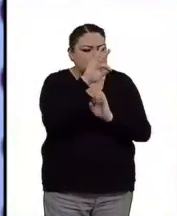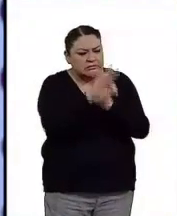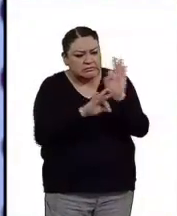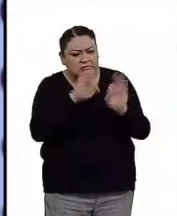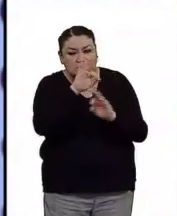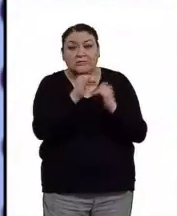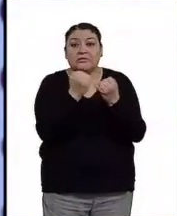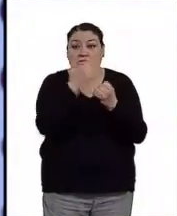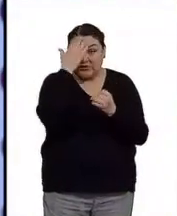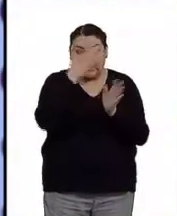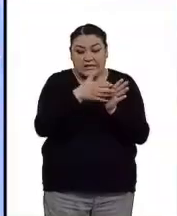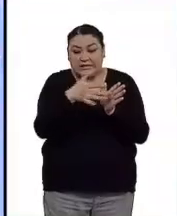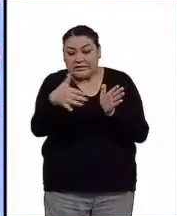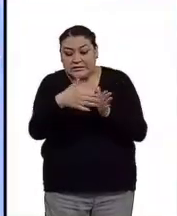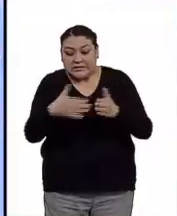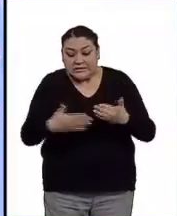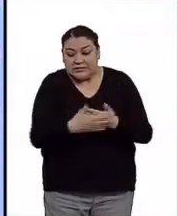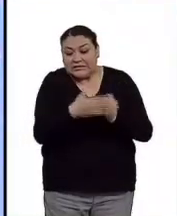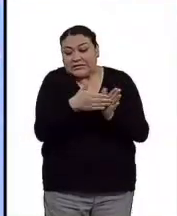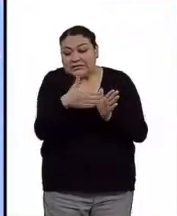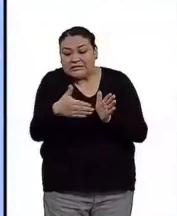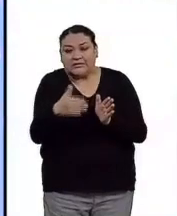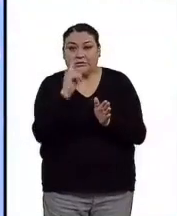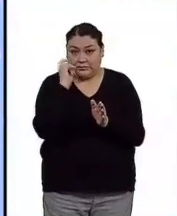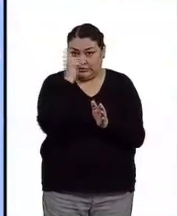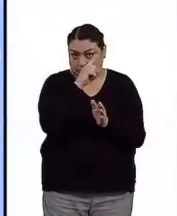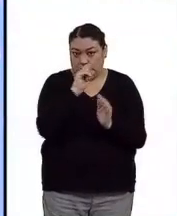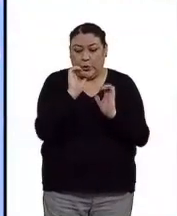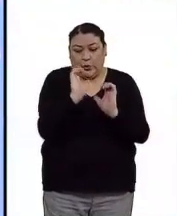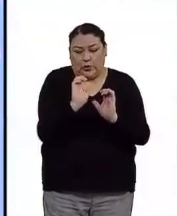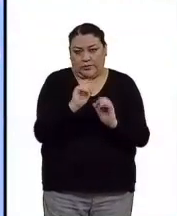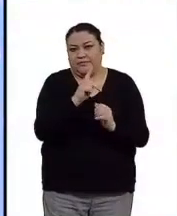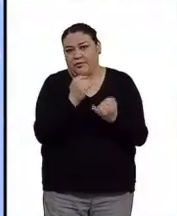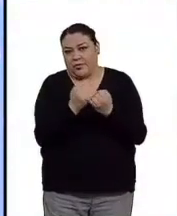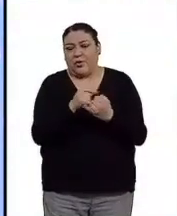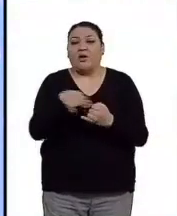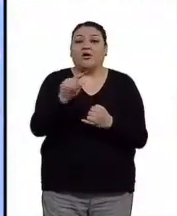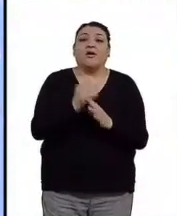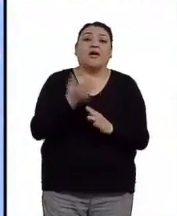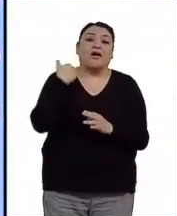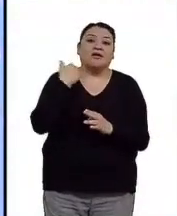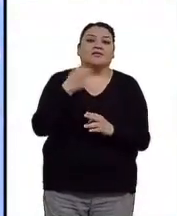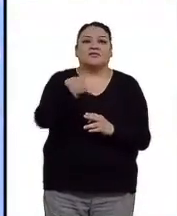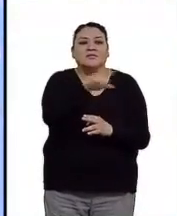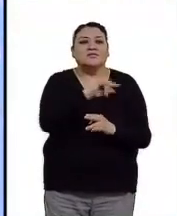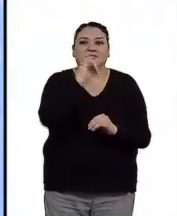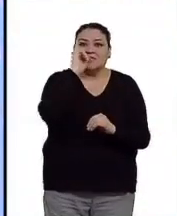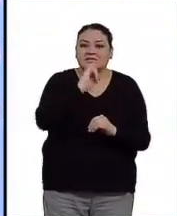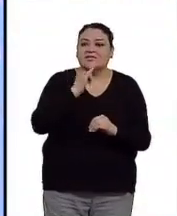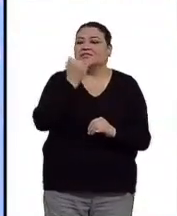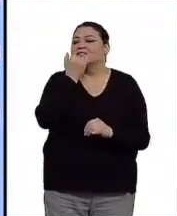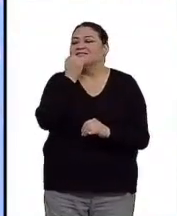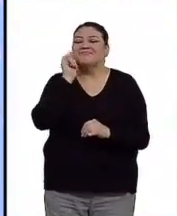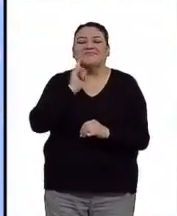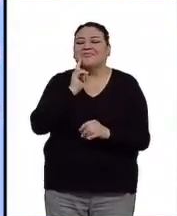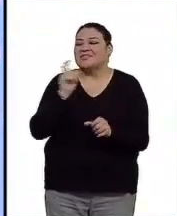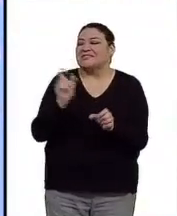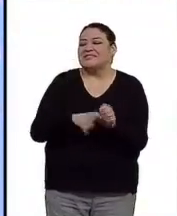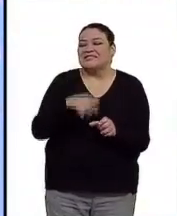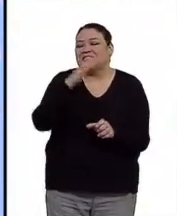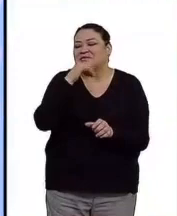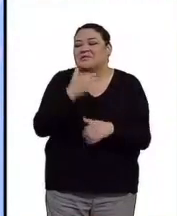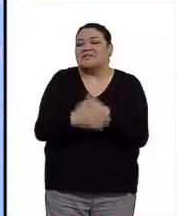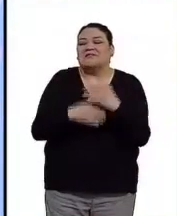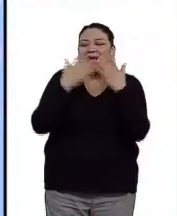¿no? Que pueden ser complejos. Y segundo, rompería completamente con el argumento de los empleadores de no contratar a una mujer porque se me va a ir